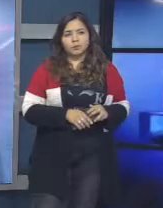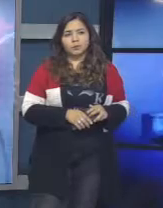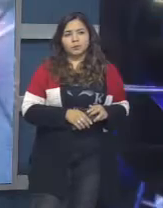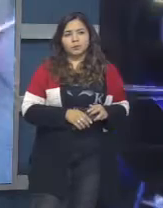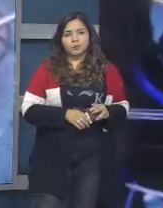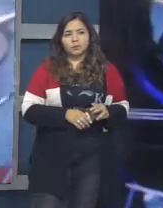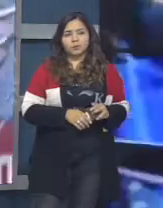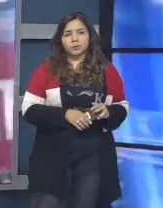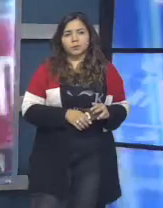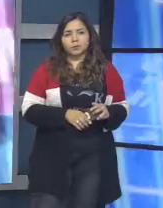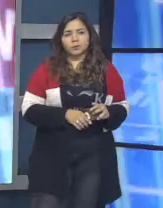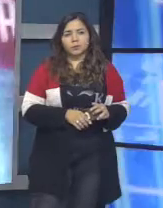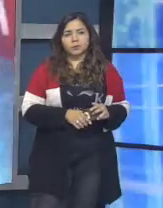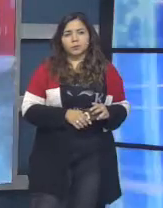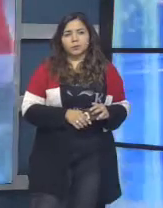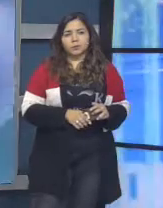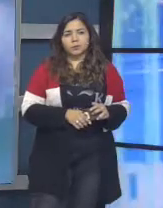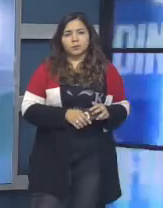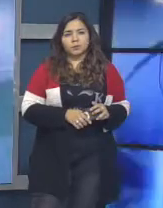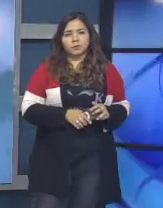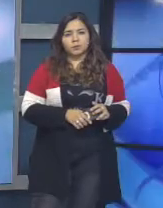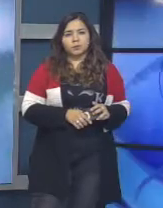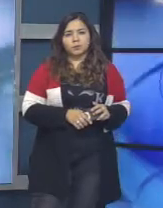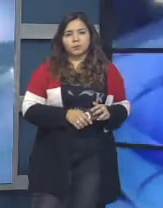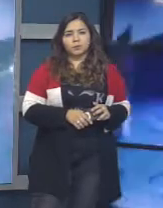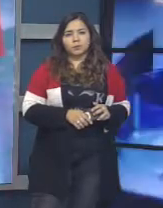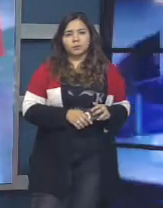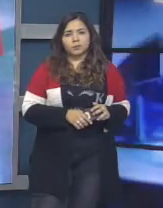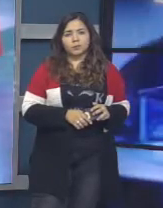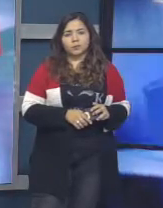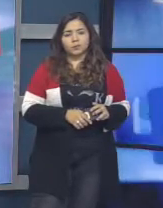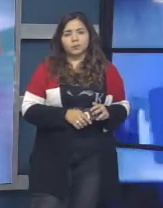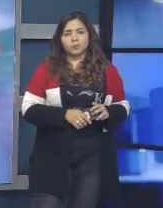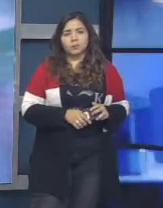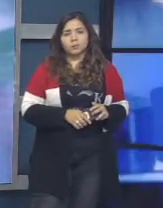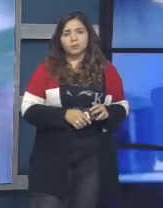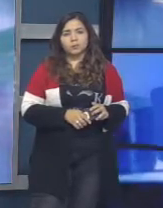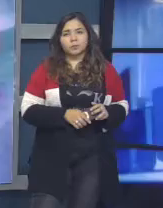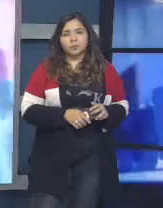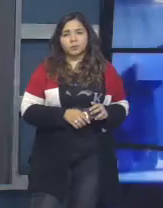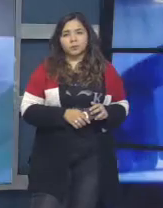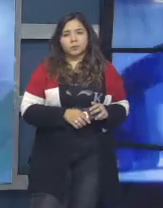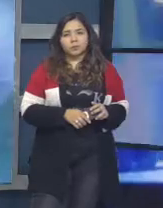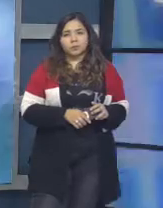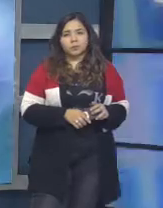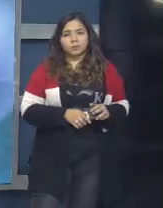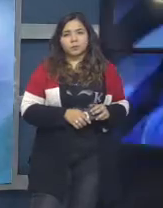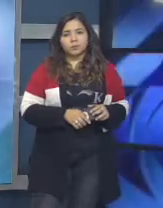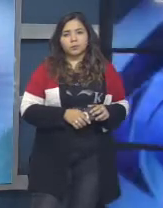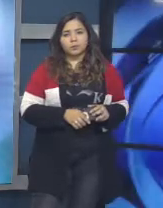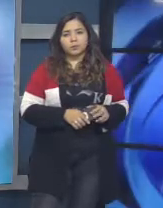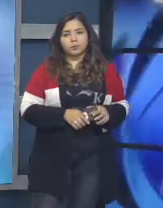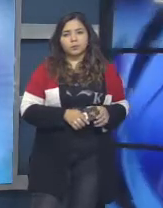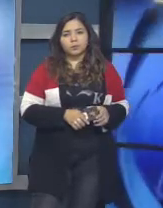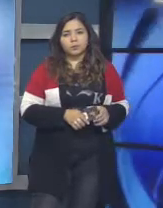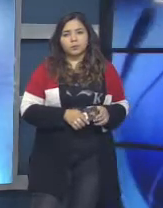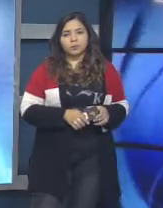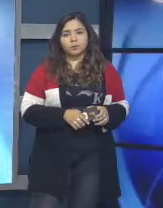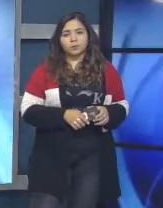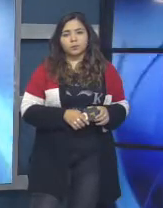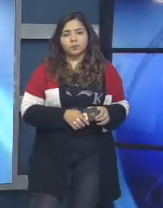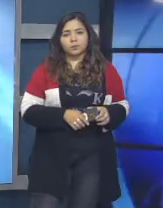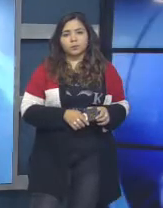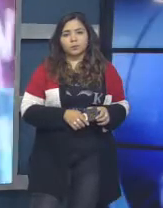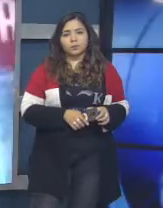de viajes, lo bueno era que lo escucharan de primera mano con cada una de las agencias que están dentro